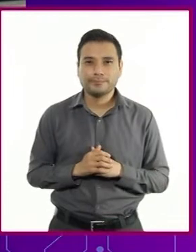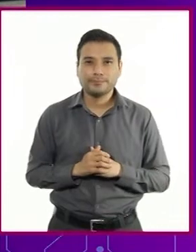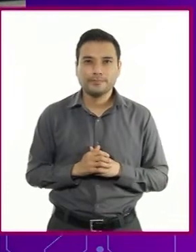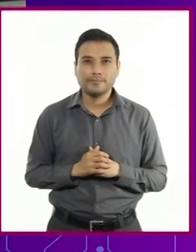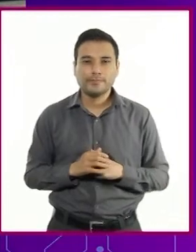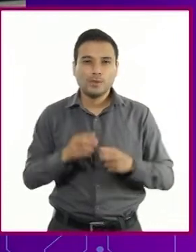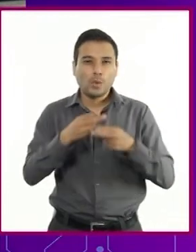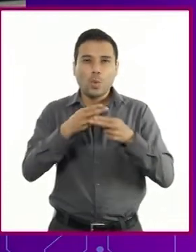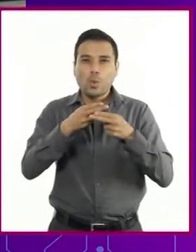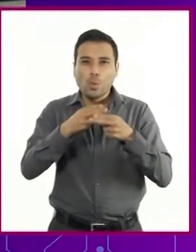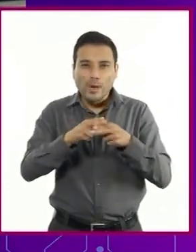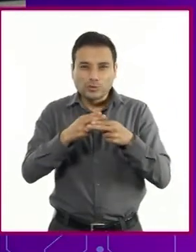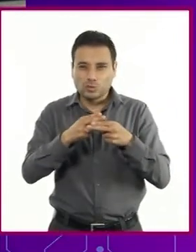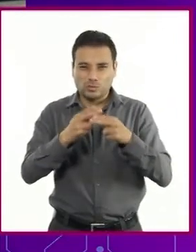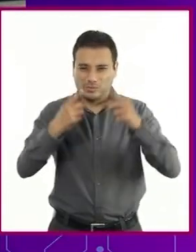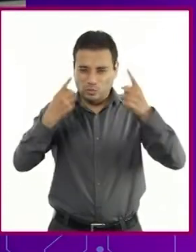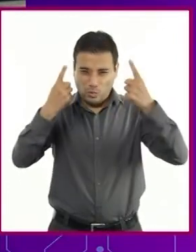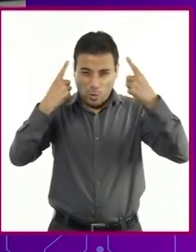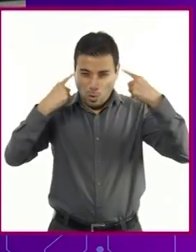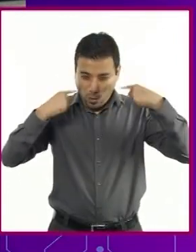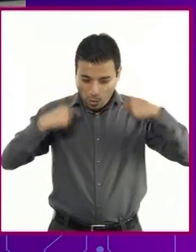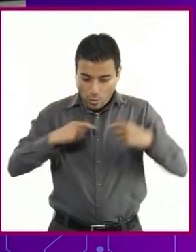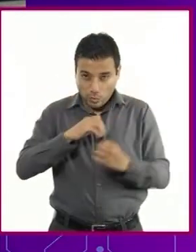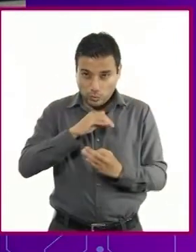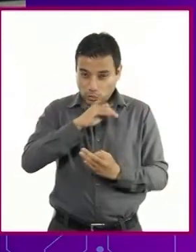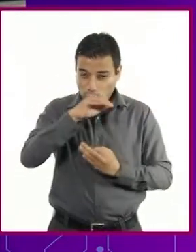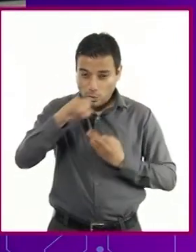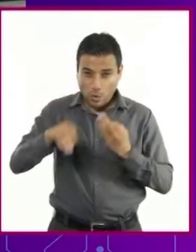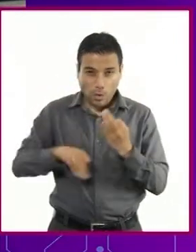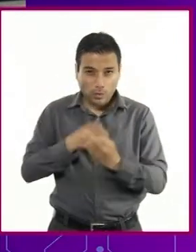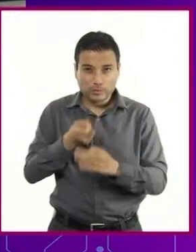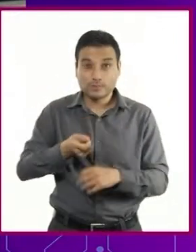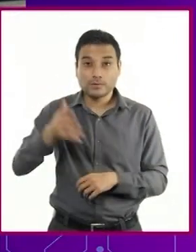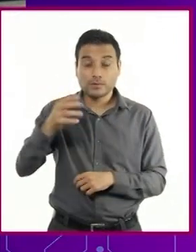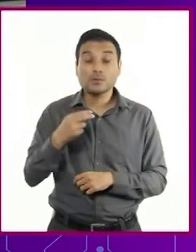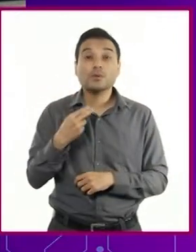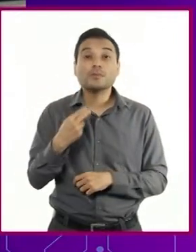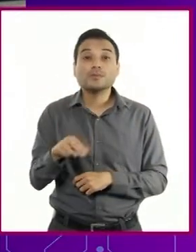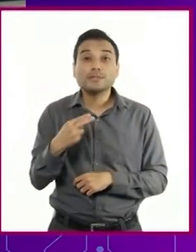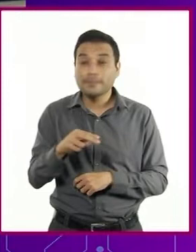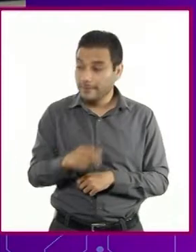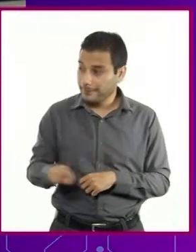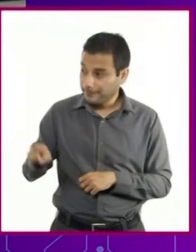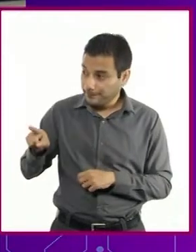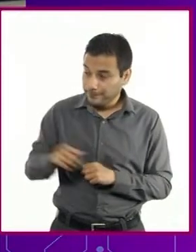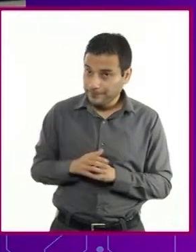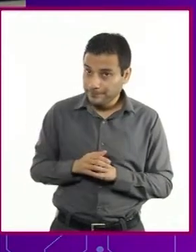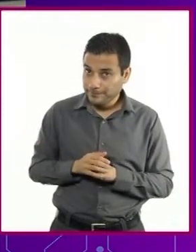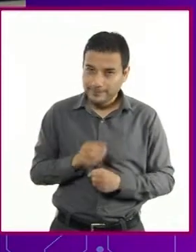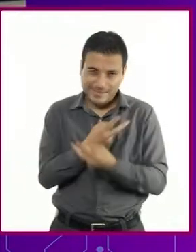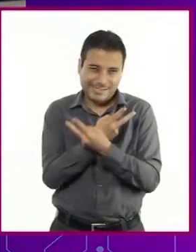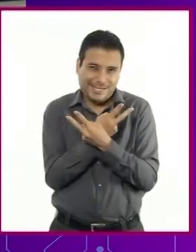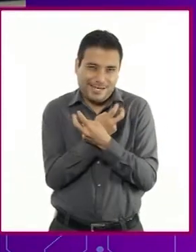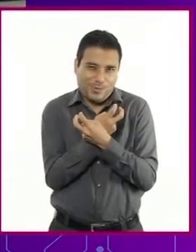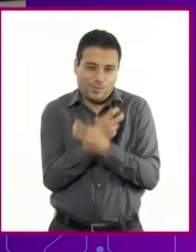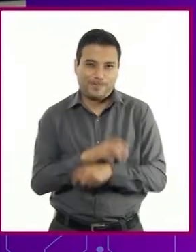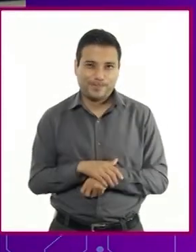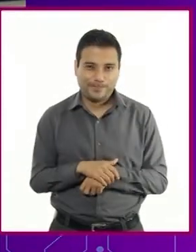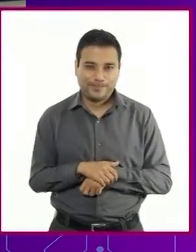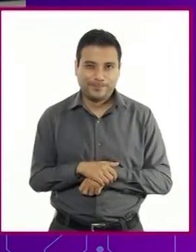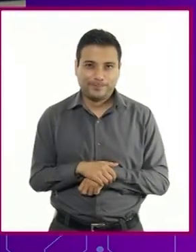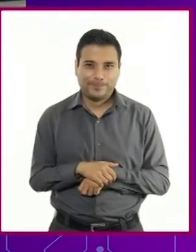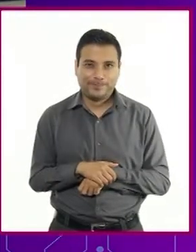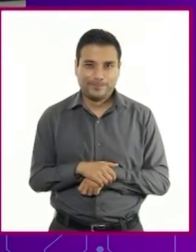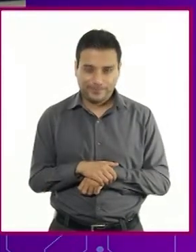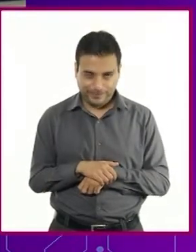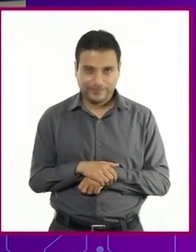que forman parte de un organismo vertebrado recibe el nombre de esqueleto. Y estas estructuras óseas se